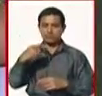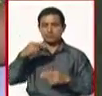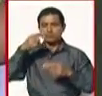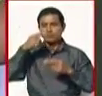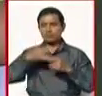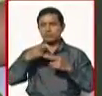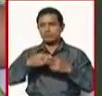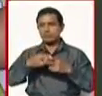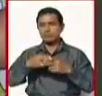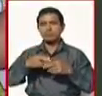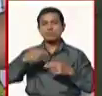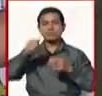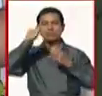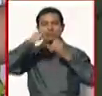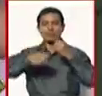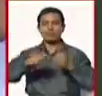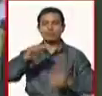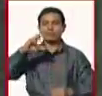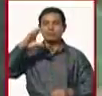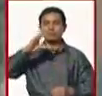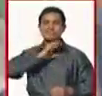apellido, de apodo El Chino,